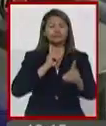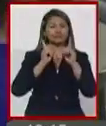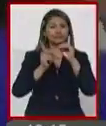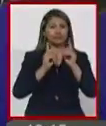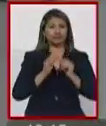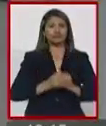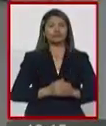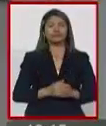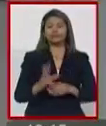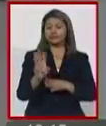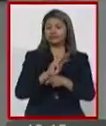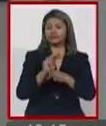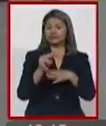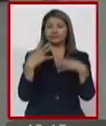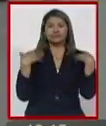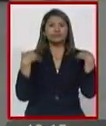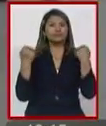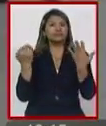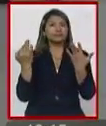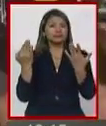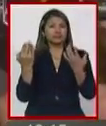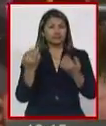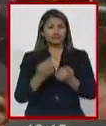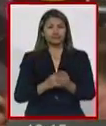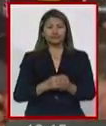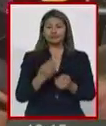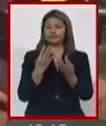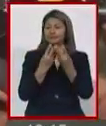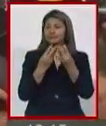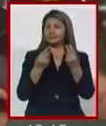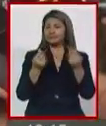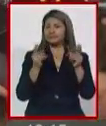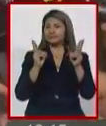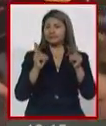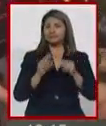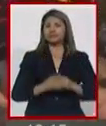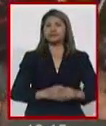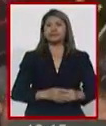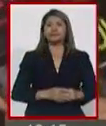diálogo con la ministra de Salud y esperemos que este problema se solucione muy pronto.